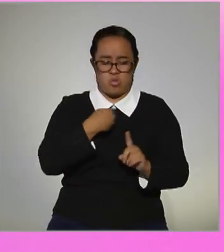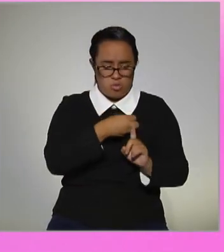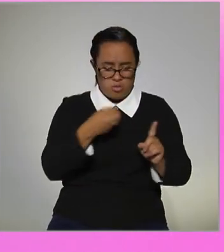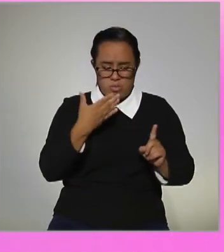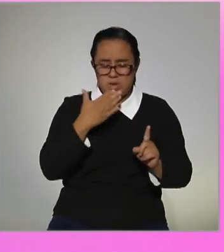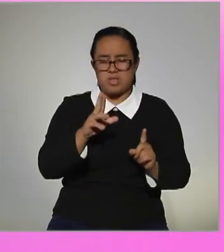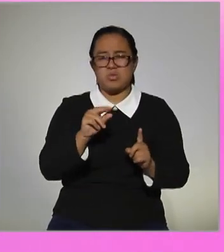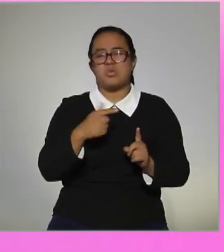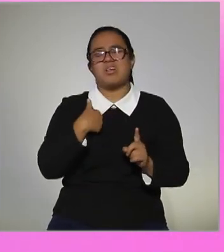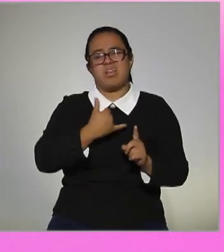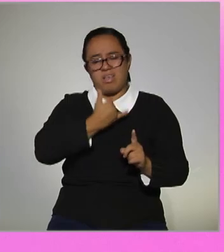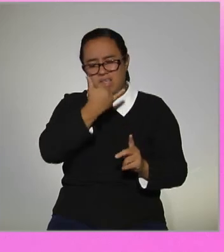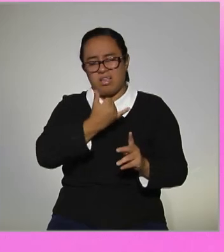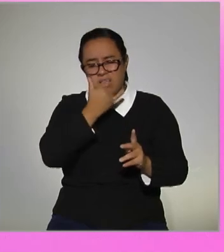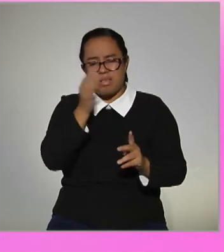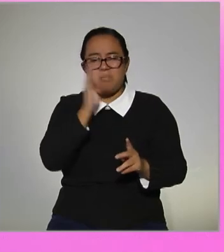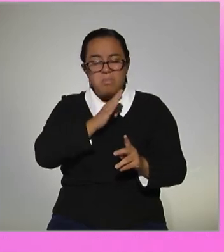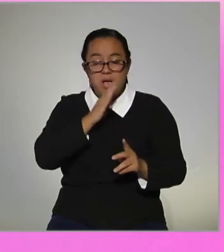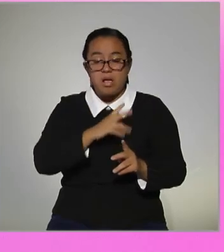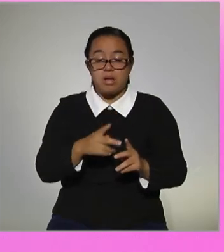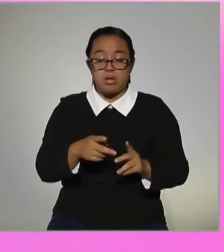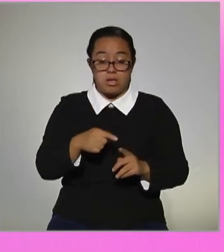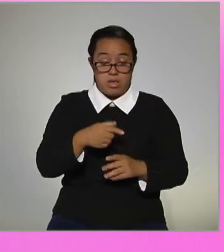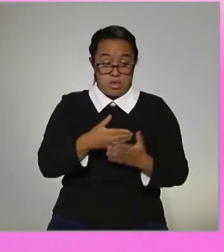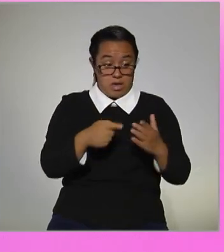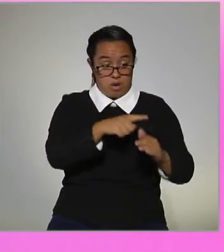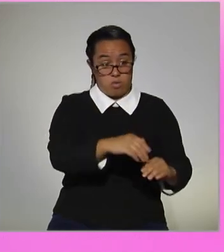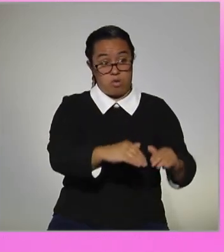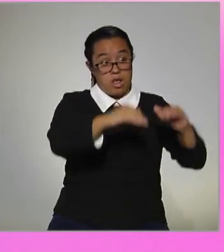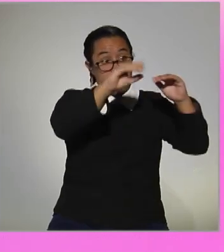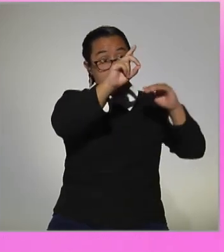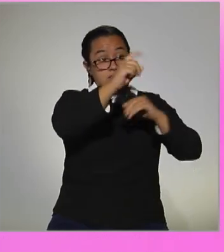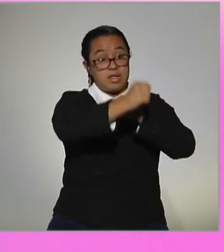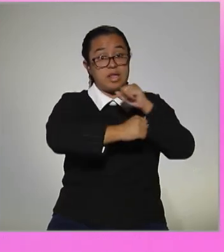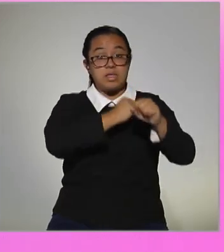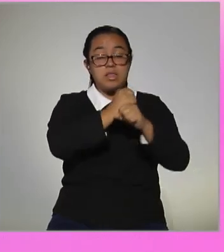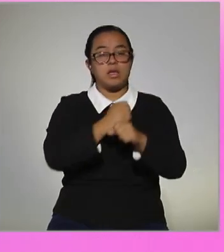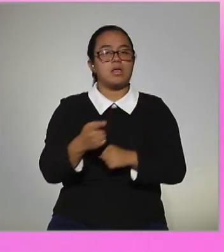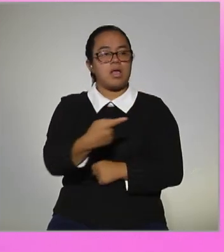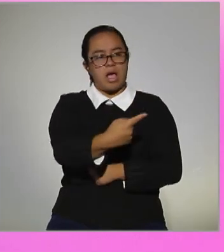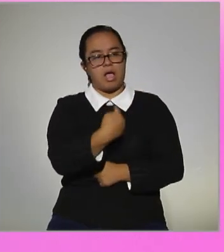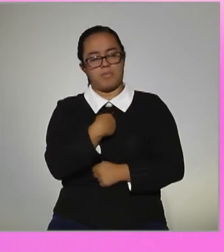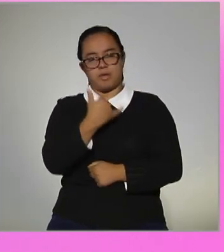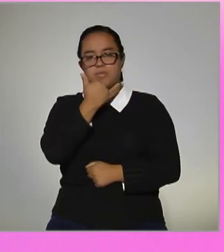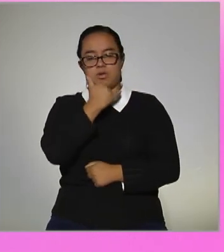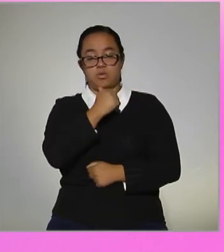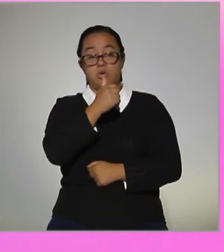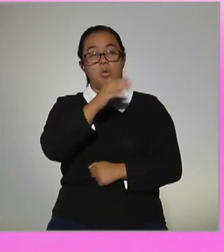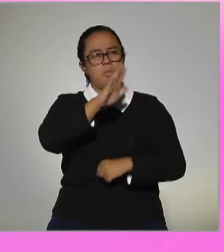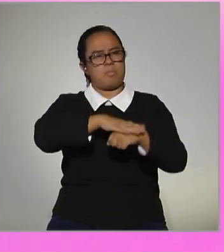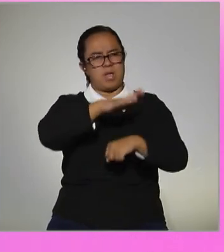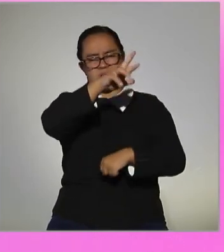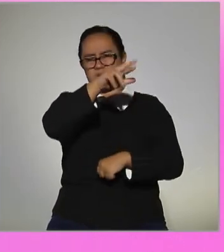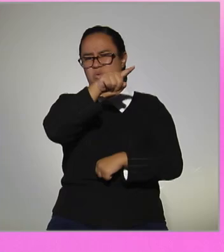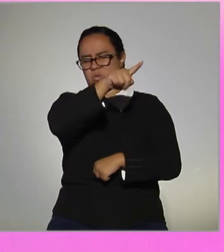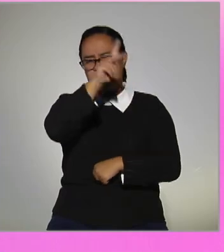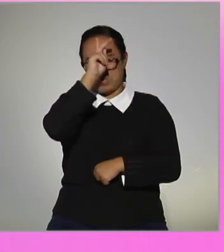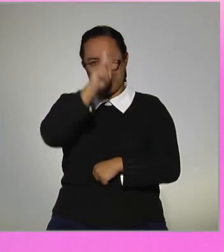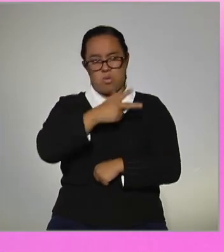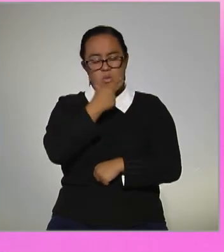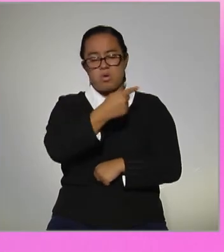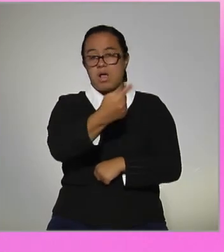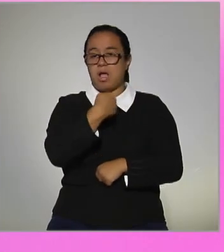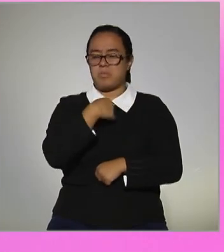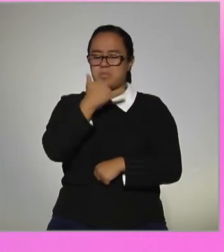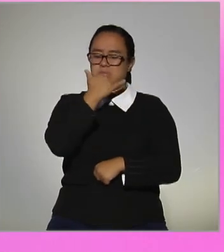Cometí muchos errores y creo que a sus 30 aún no me los perdonan, especialmente el mayor, que es el varón.